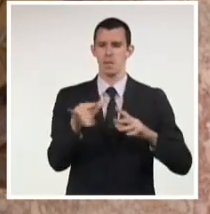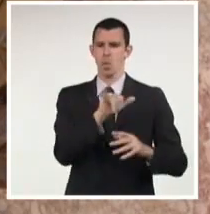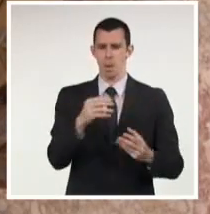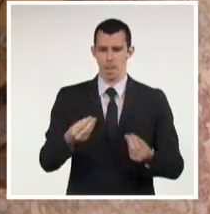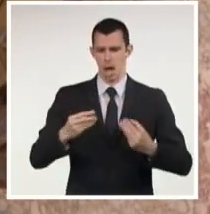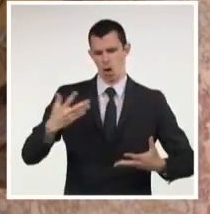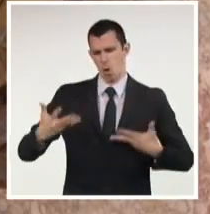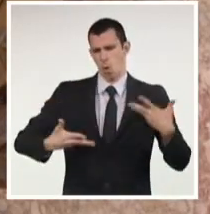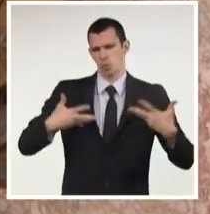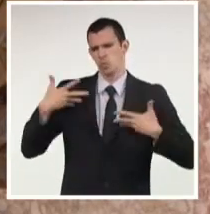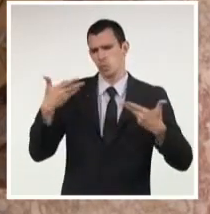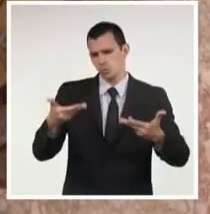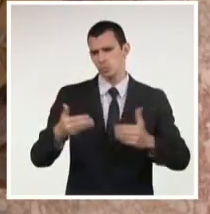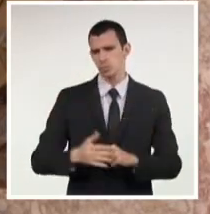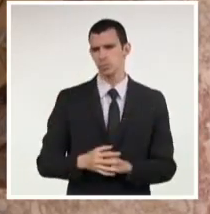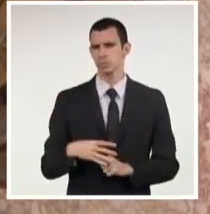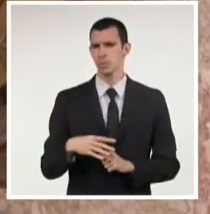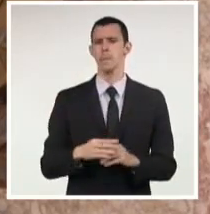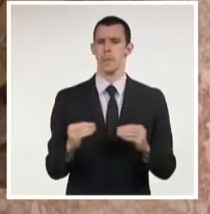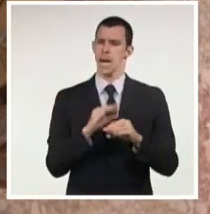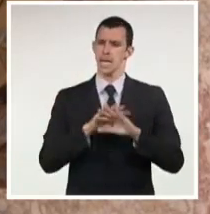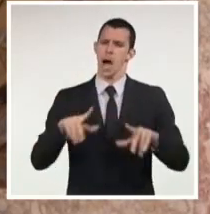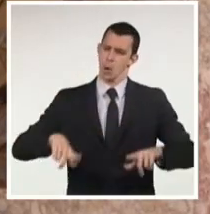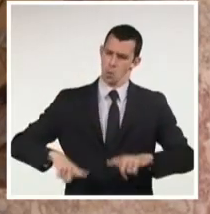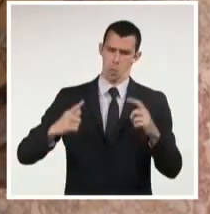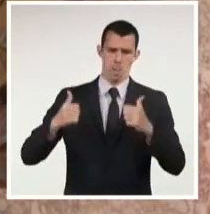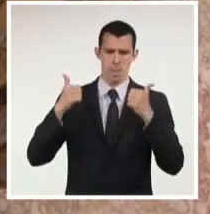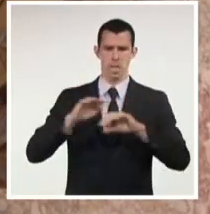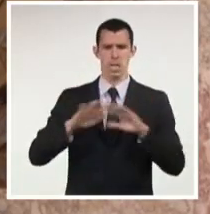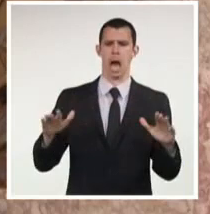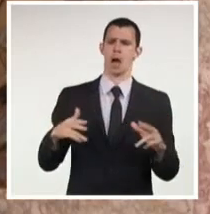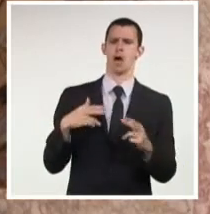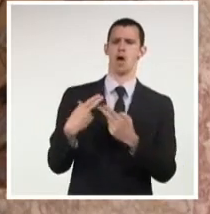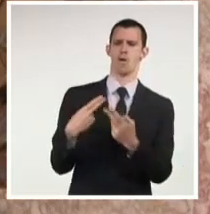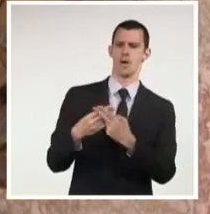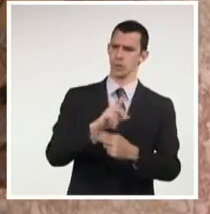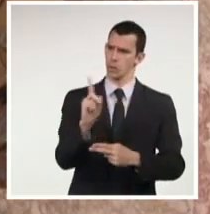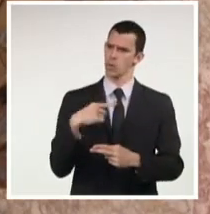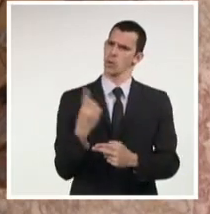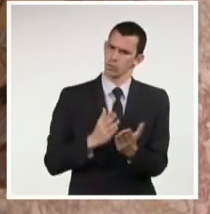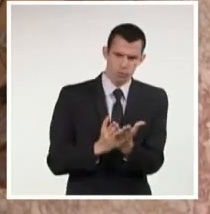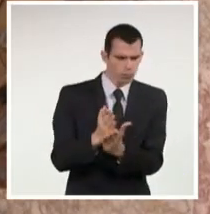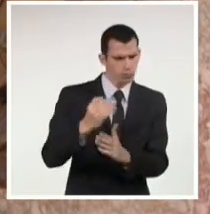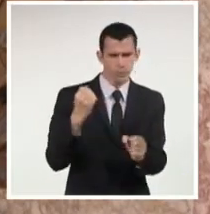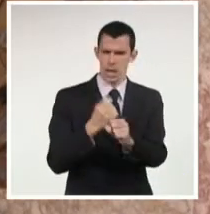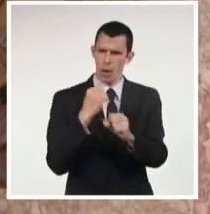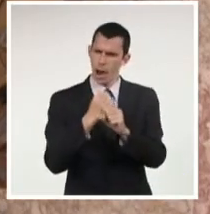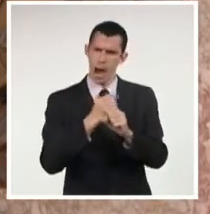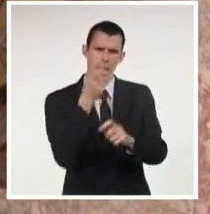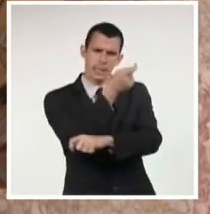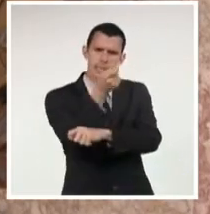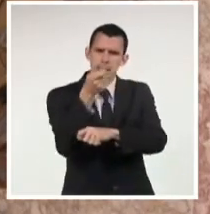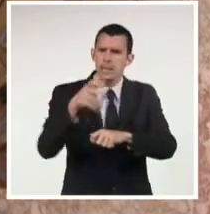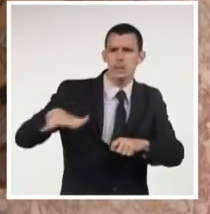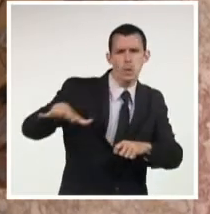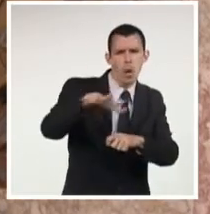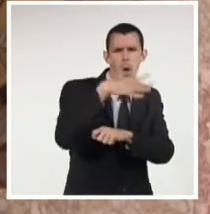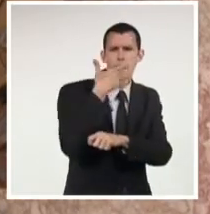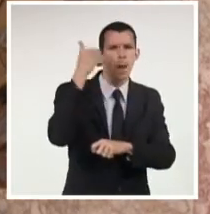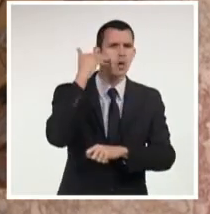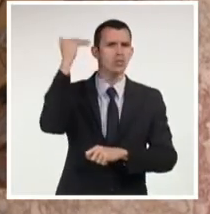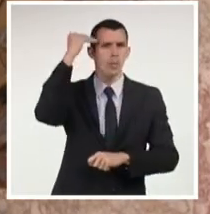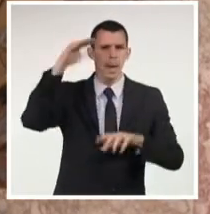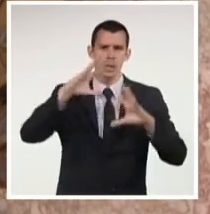en el fortalecimiento de la preparación de nuestros futuros oficiales de las Fuerzas Armadas Revolucionarias y